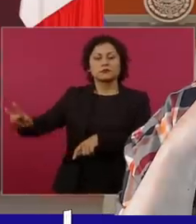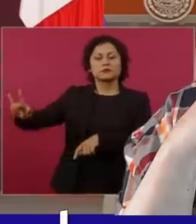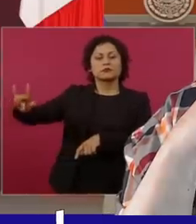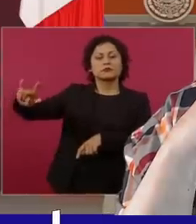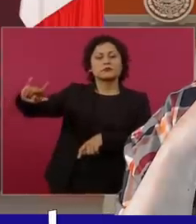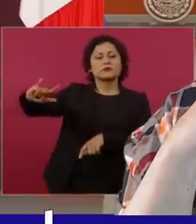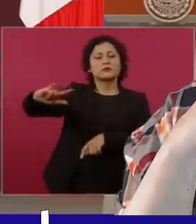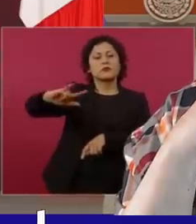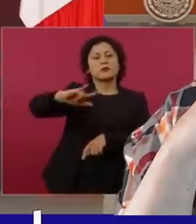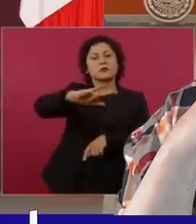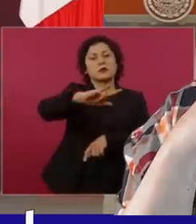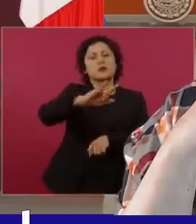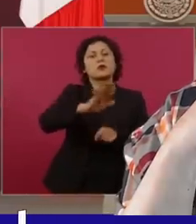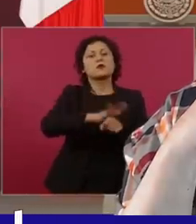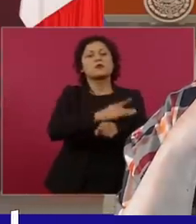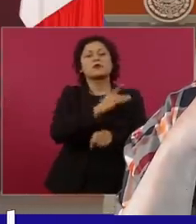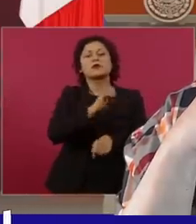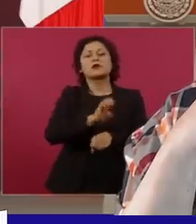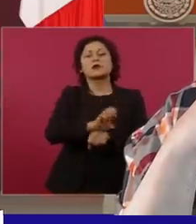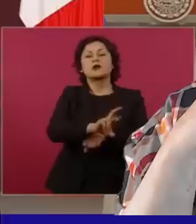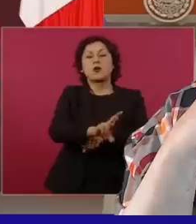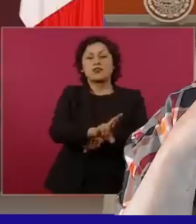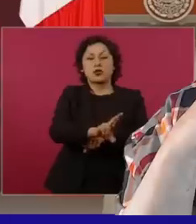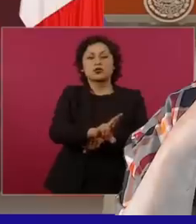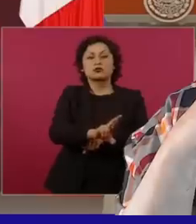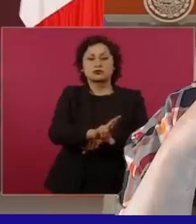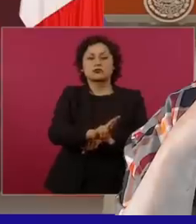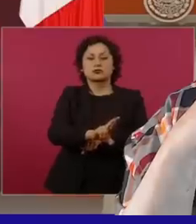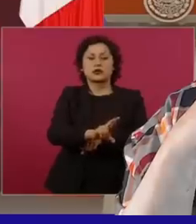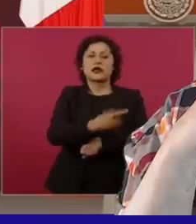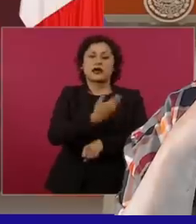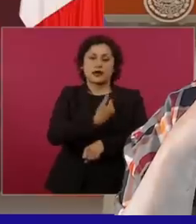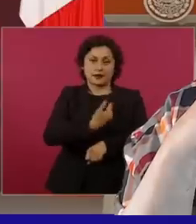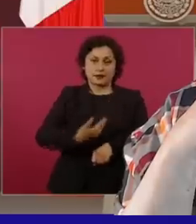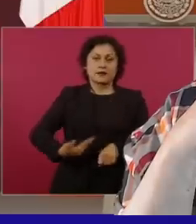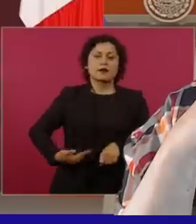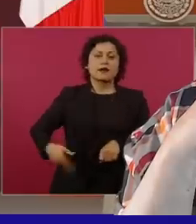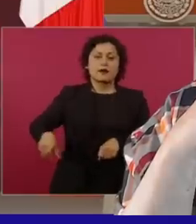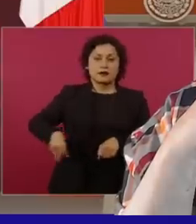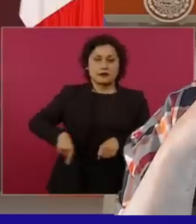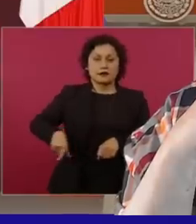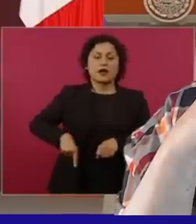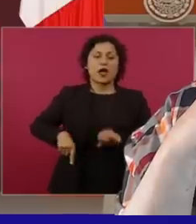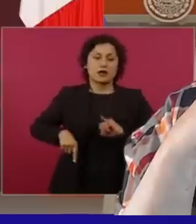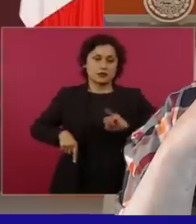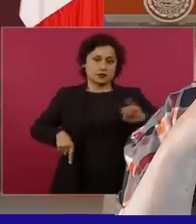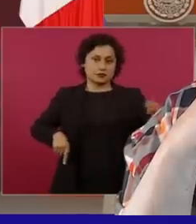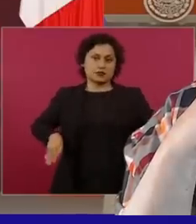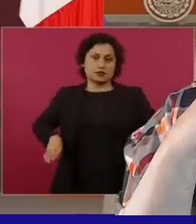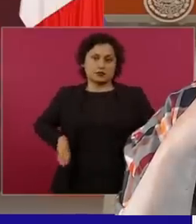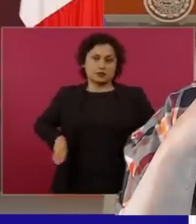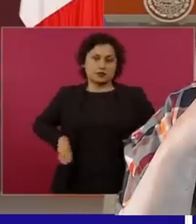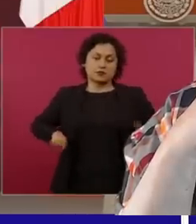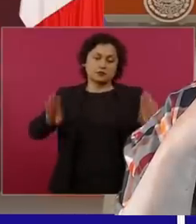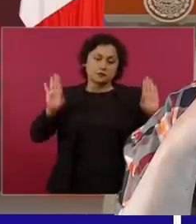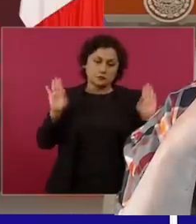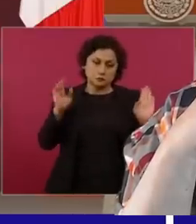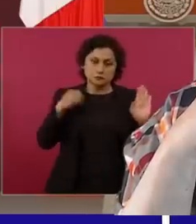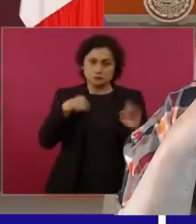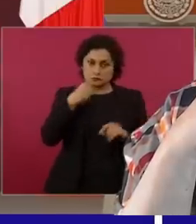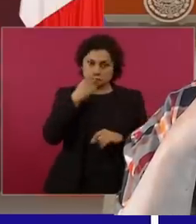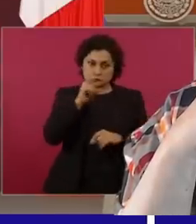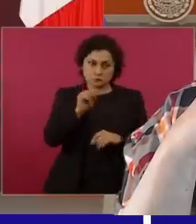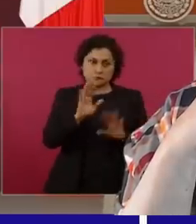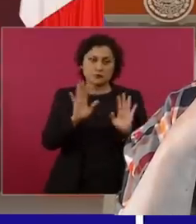porque aquí había uno de izquierda, que no lo voy a mencionar, y también